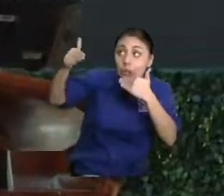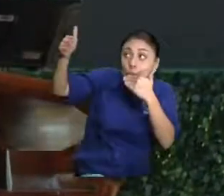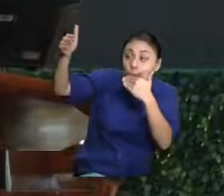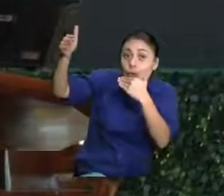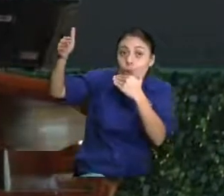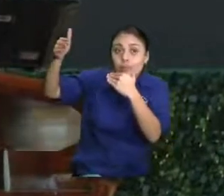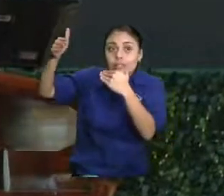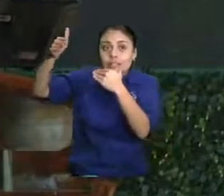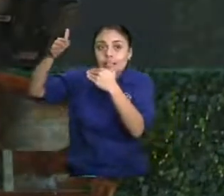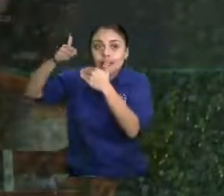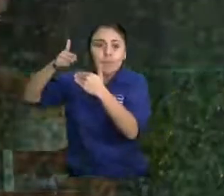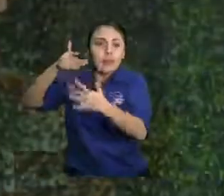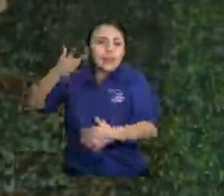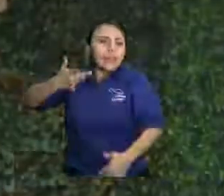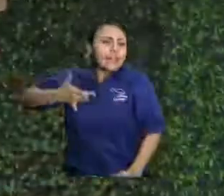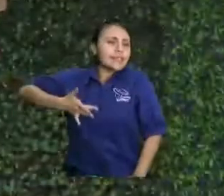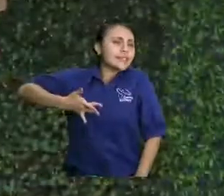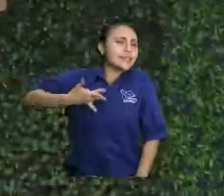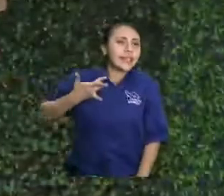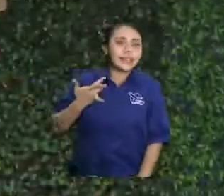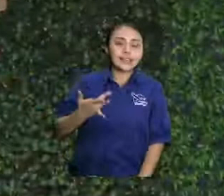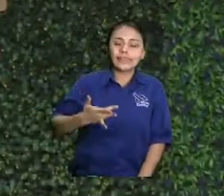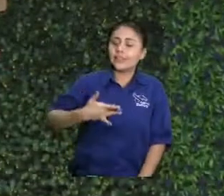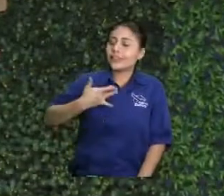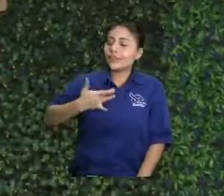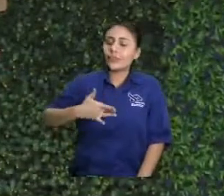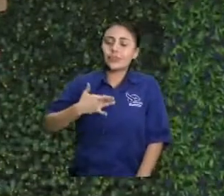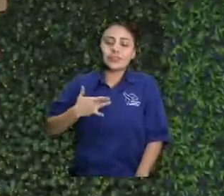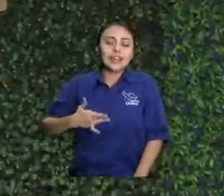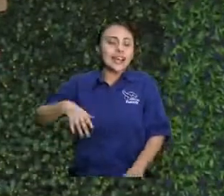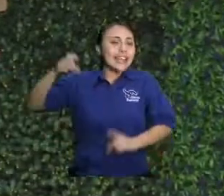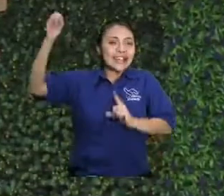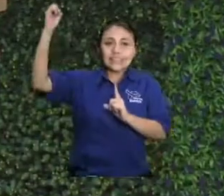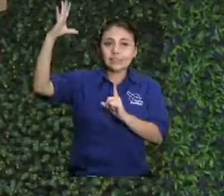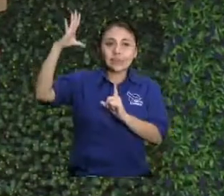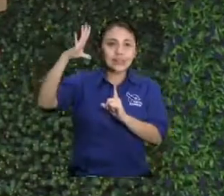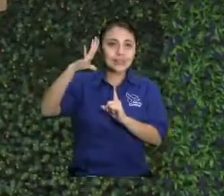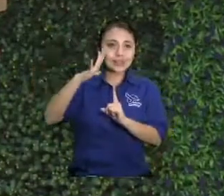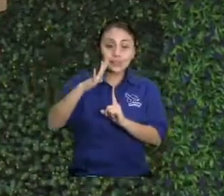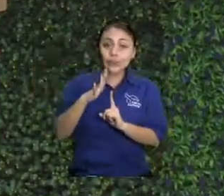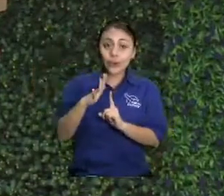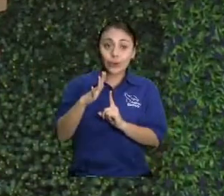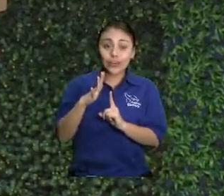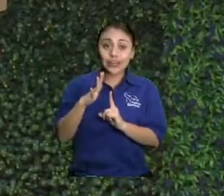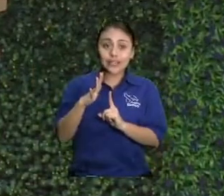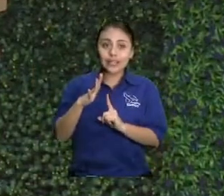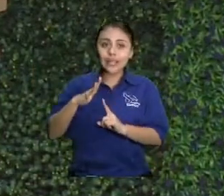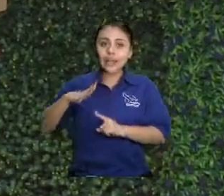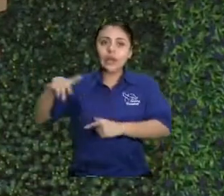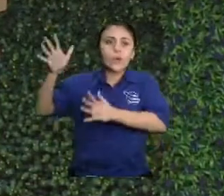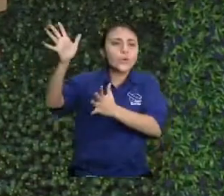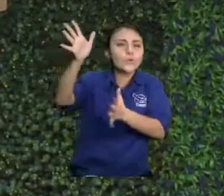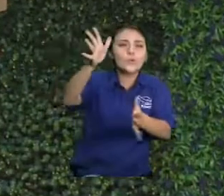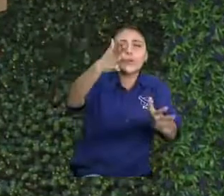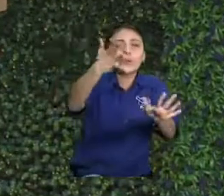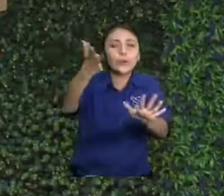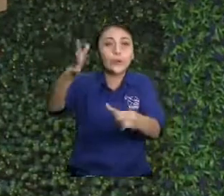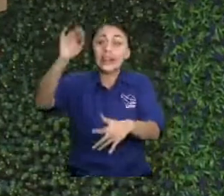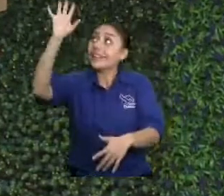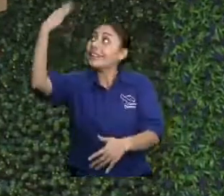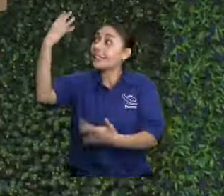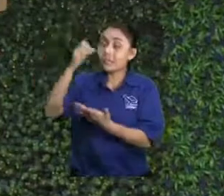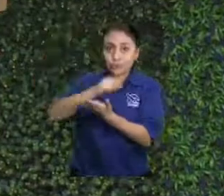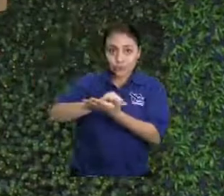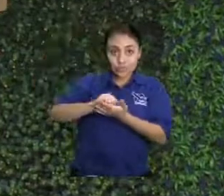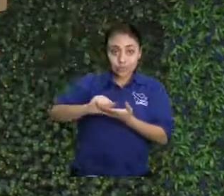tanto que sentimos la lluvia de bendición en nuestro rostro, el viento, el Espíritu Santo en